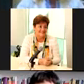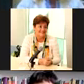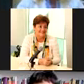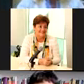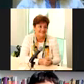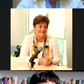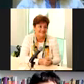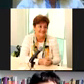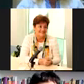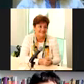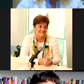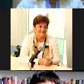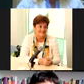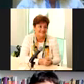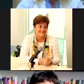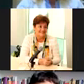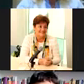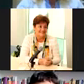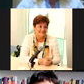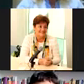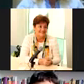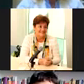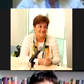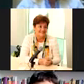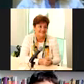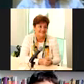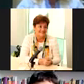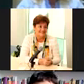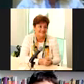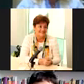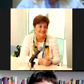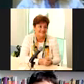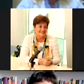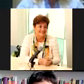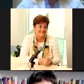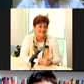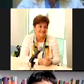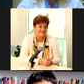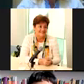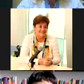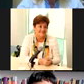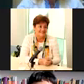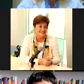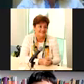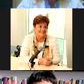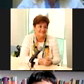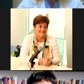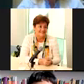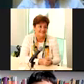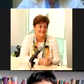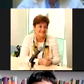es primordial, que el sistema de salud sea respetuoso de los derechos de las personas, porque nosotros en Argentina tenemos leyes de